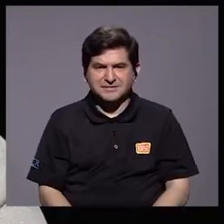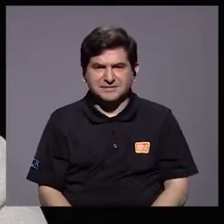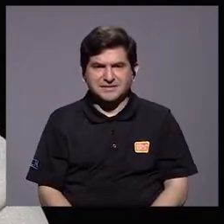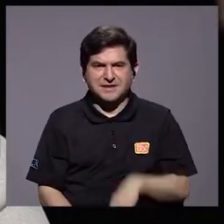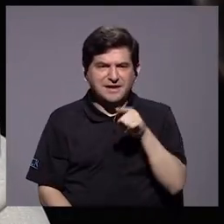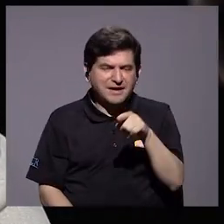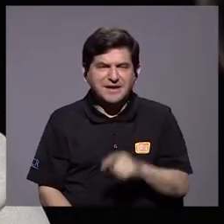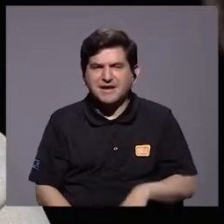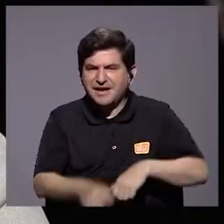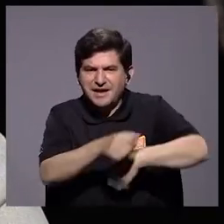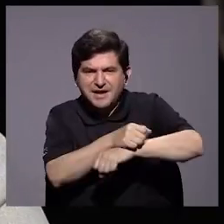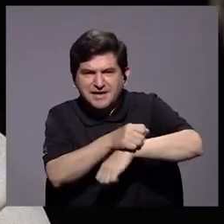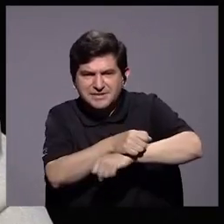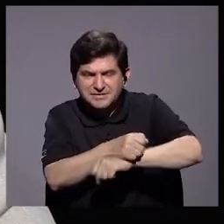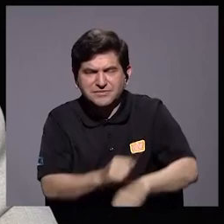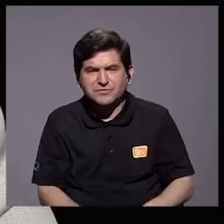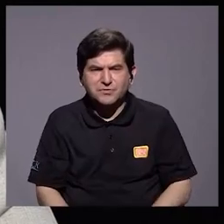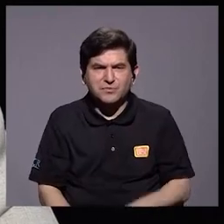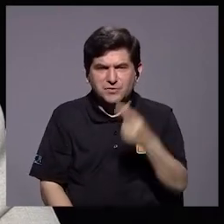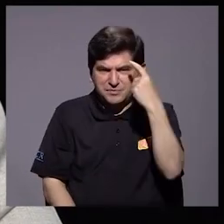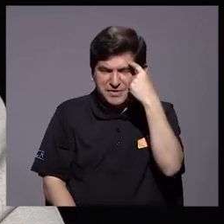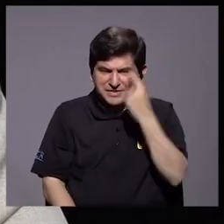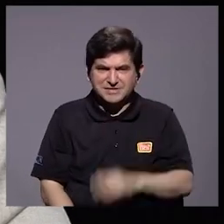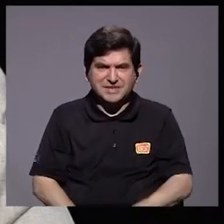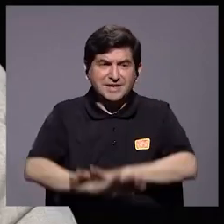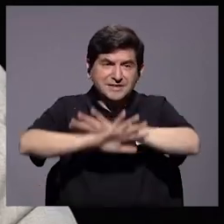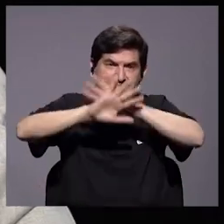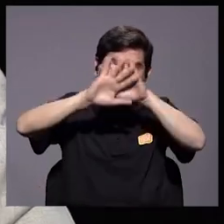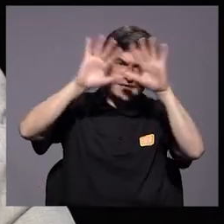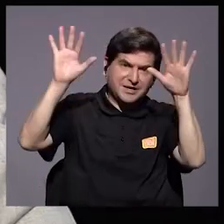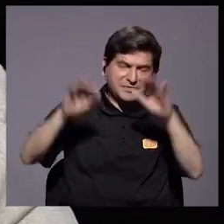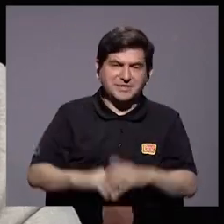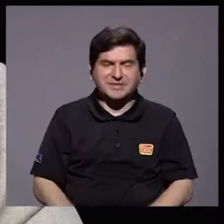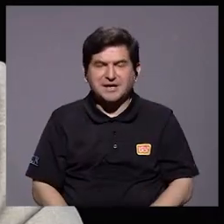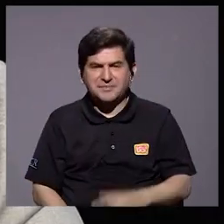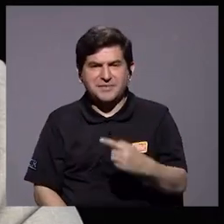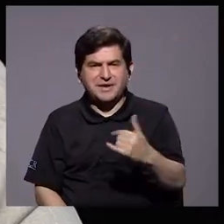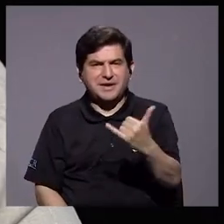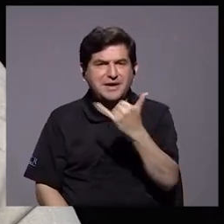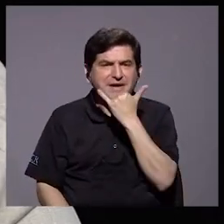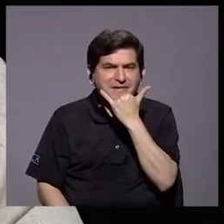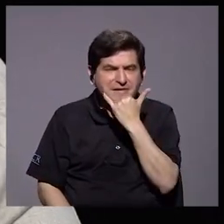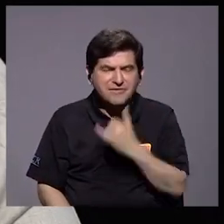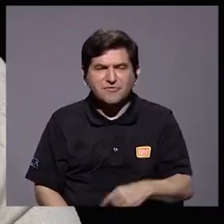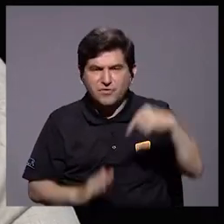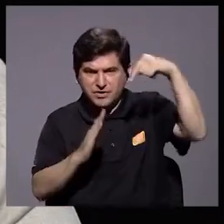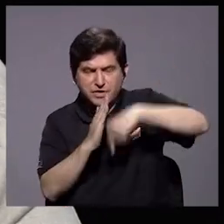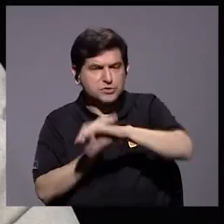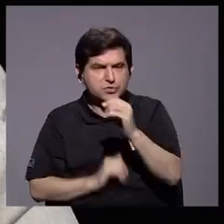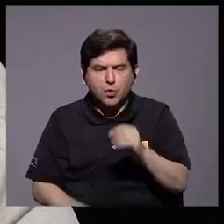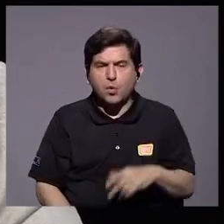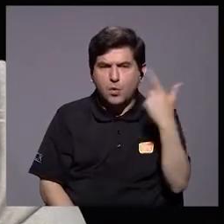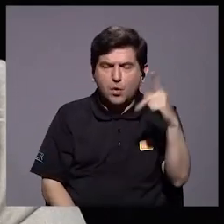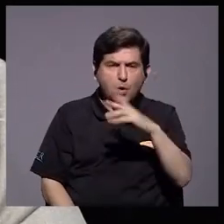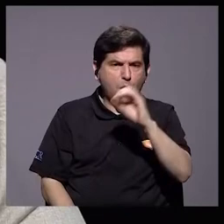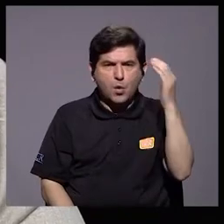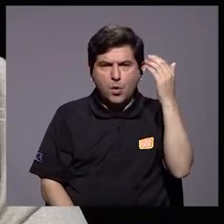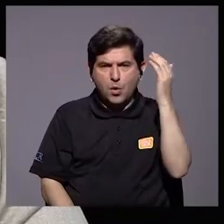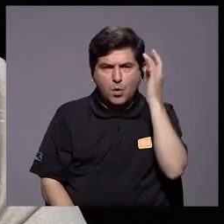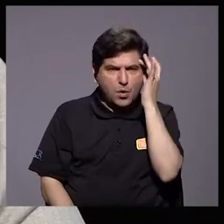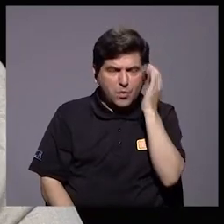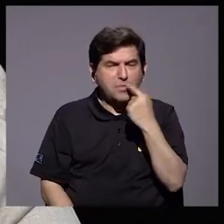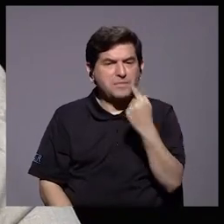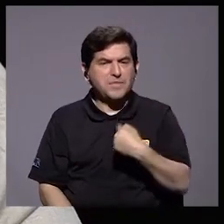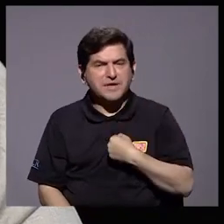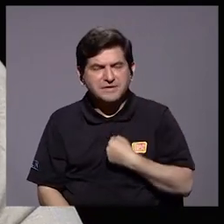fútbol cuando le dije que sí en el ámbito de la transparencia podríamos llamar a graves errores oa peligros y preocupaciones usted me